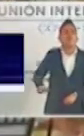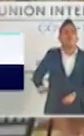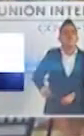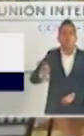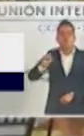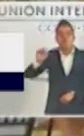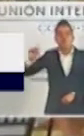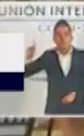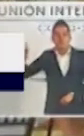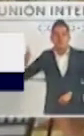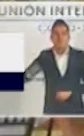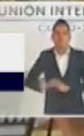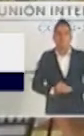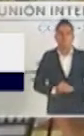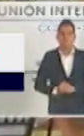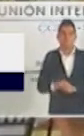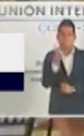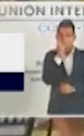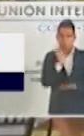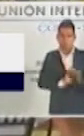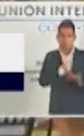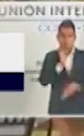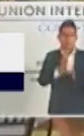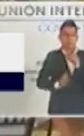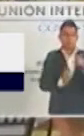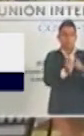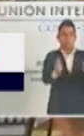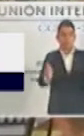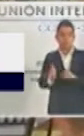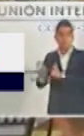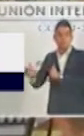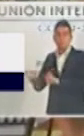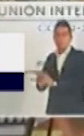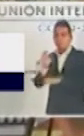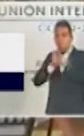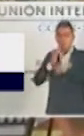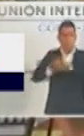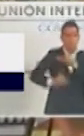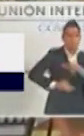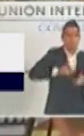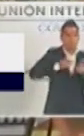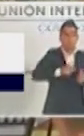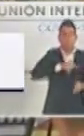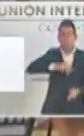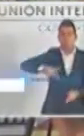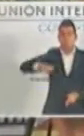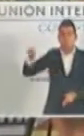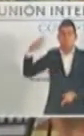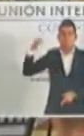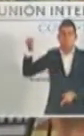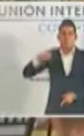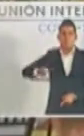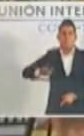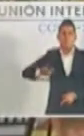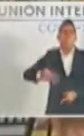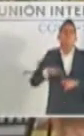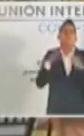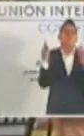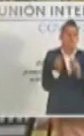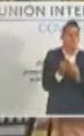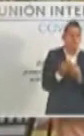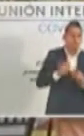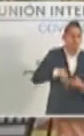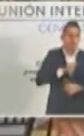podrían estar enfrentando tres problemas de salud el dengue la influenza y el cob y por lo que el contar con los recursos